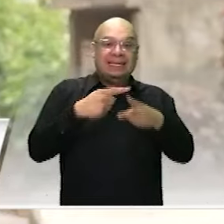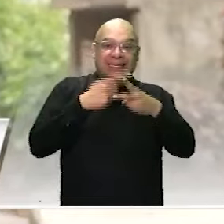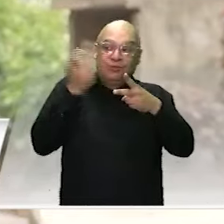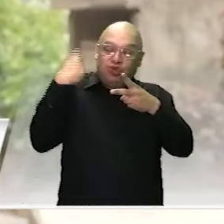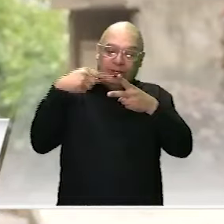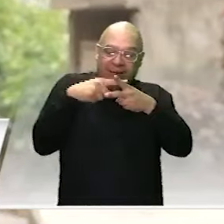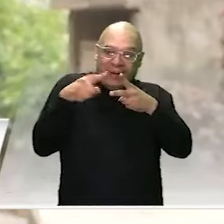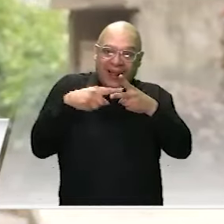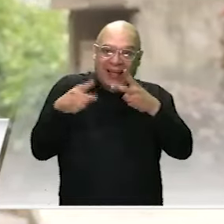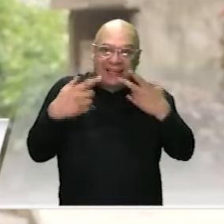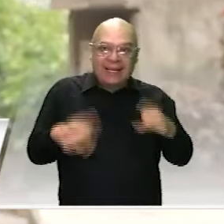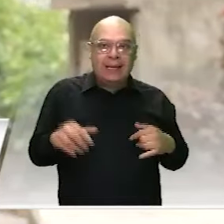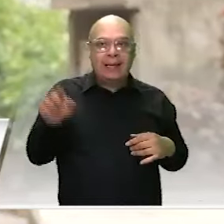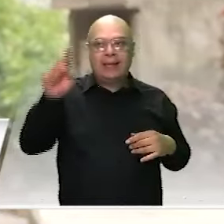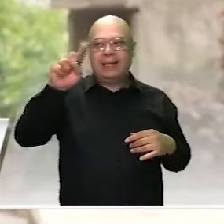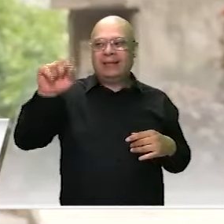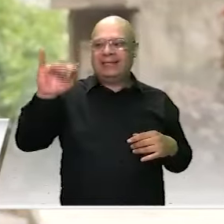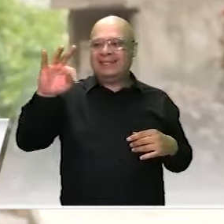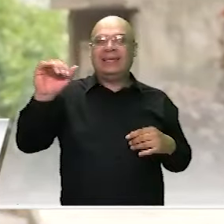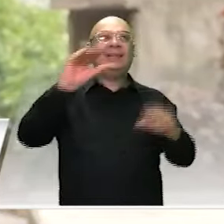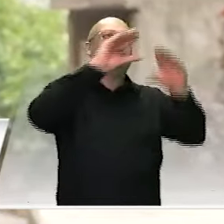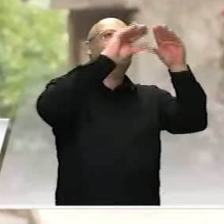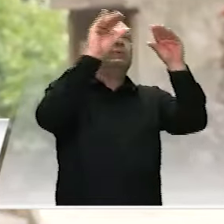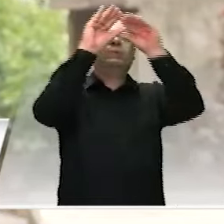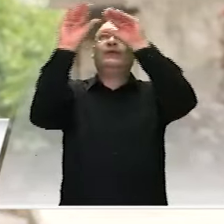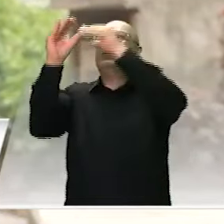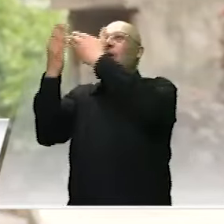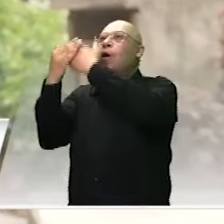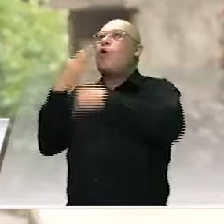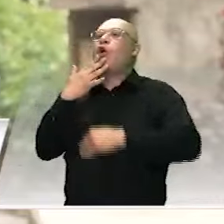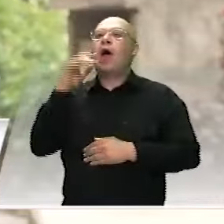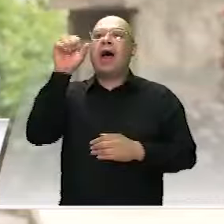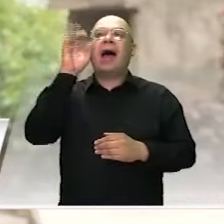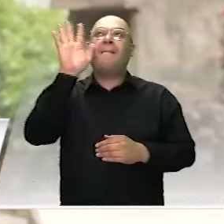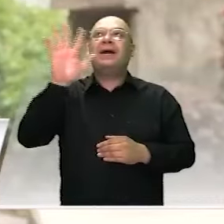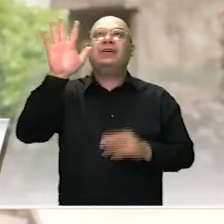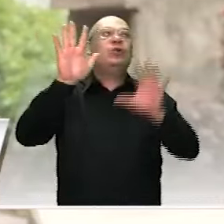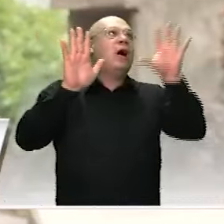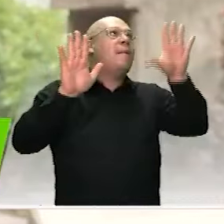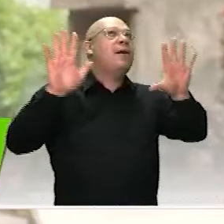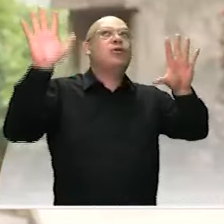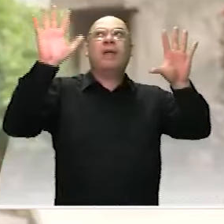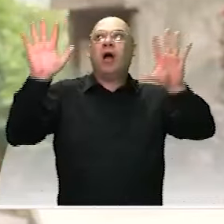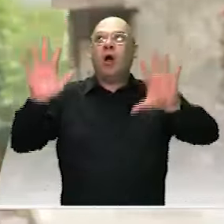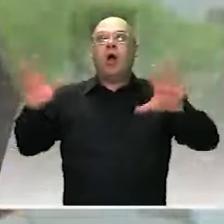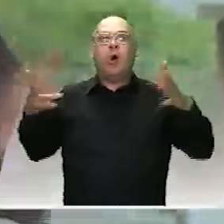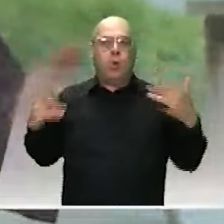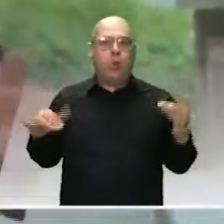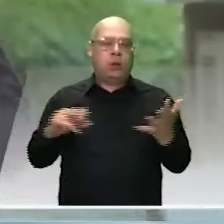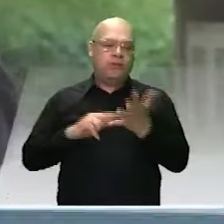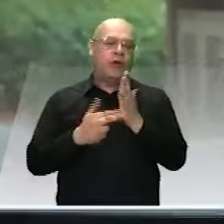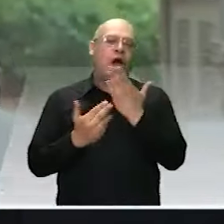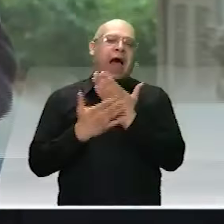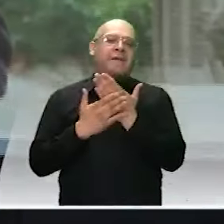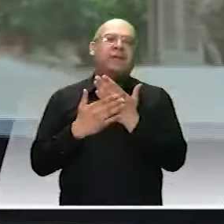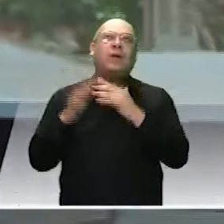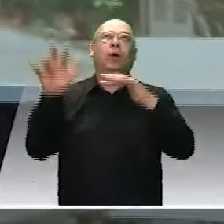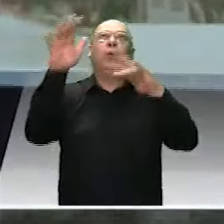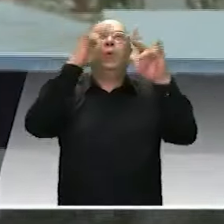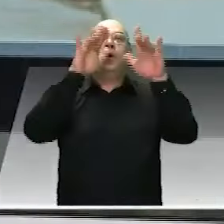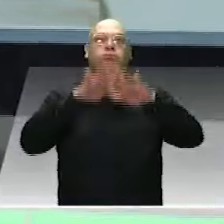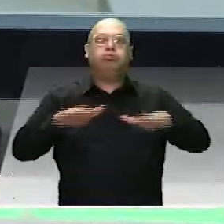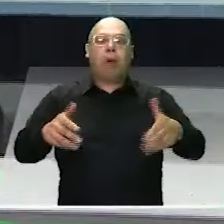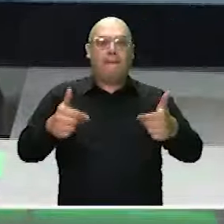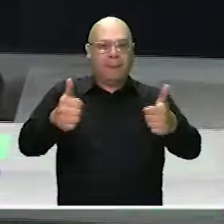del siata estuvieron en Amarillo lo que quiere decir que la calidad del aire estuvo moderada compañeros continúen ustedes con más